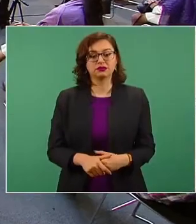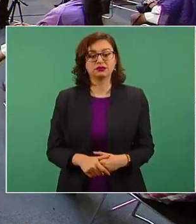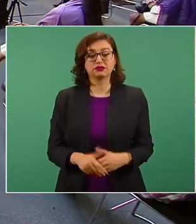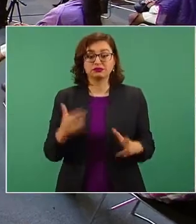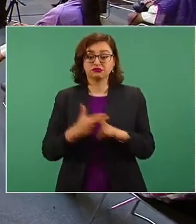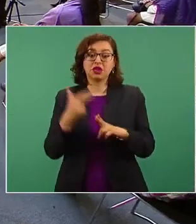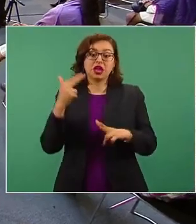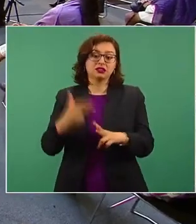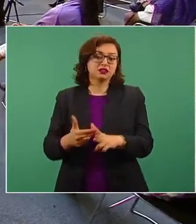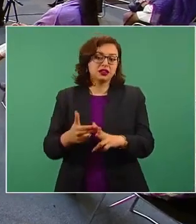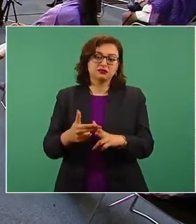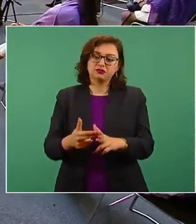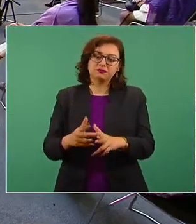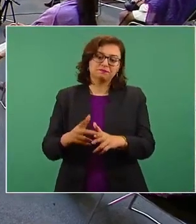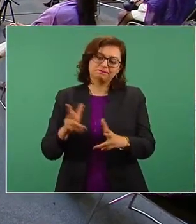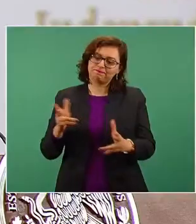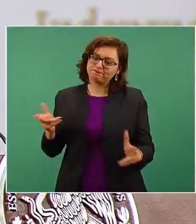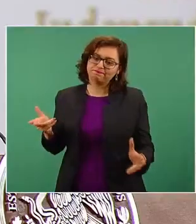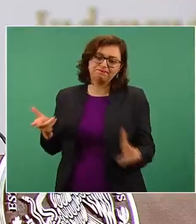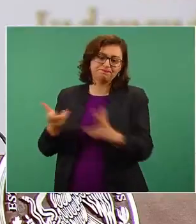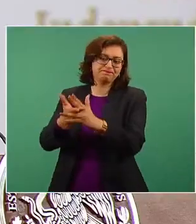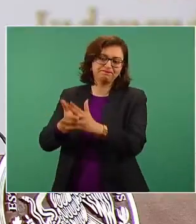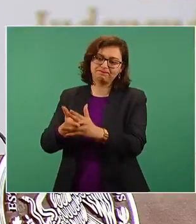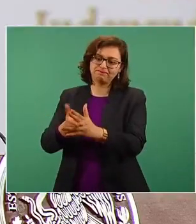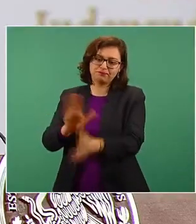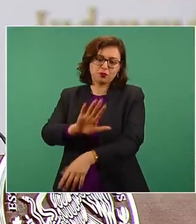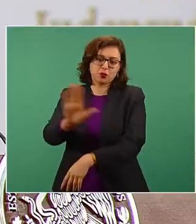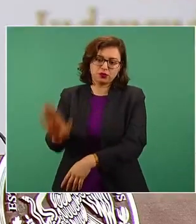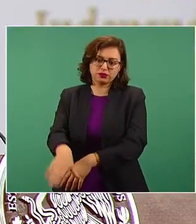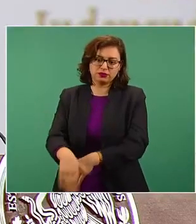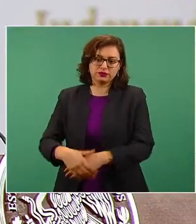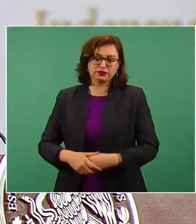el asesinato del presidente y del vicepresidente.